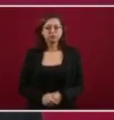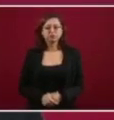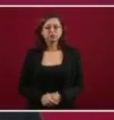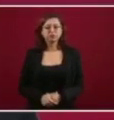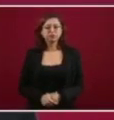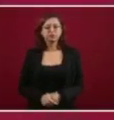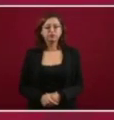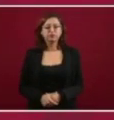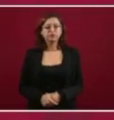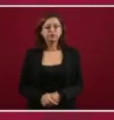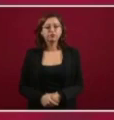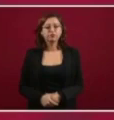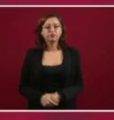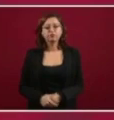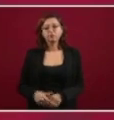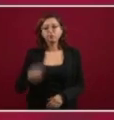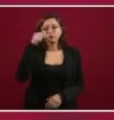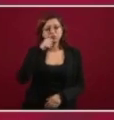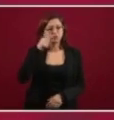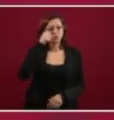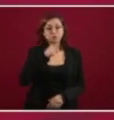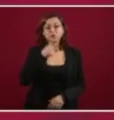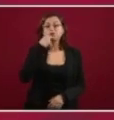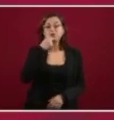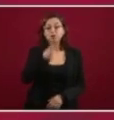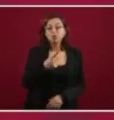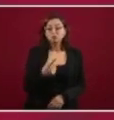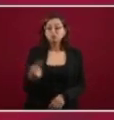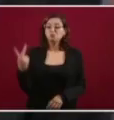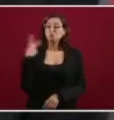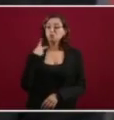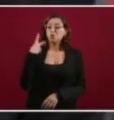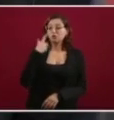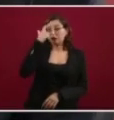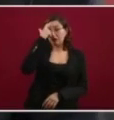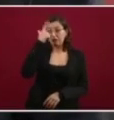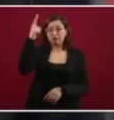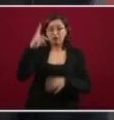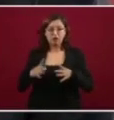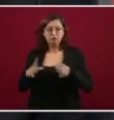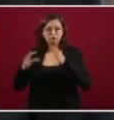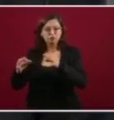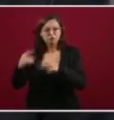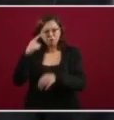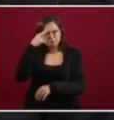Siempre he dicho que la política se inventó para evitar la guerra.